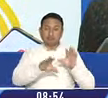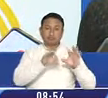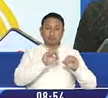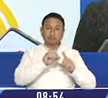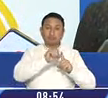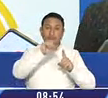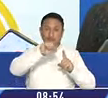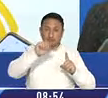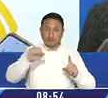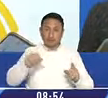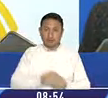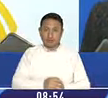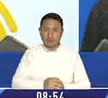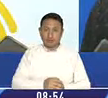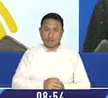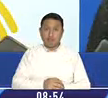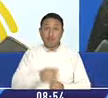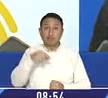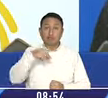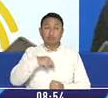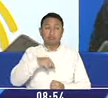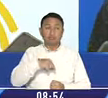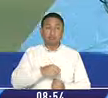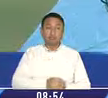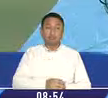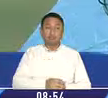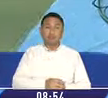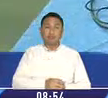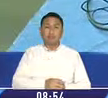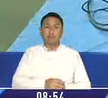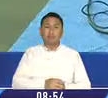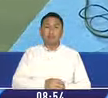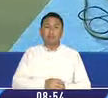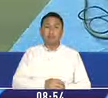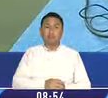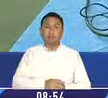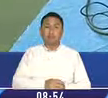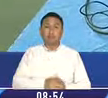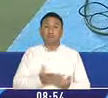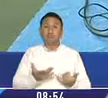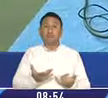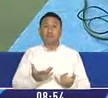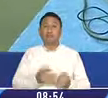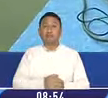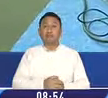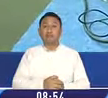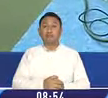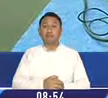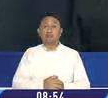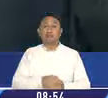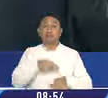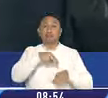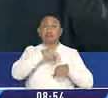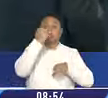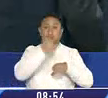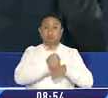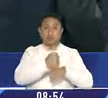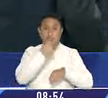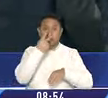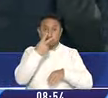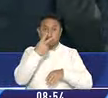que tienen una extensión del L. Encerado que se desarrolló con la presencia de un notario y